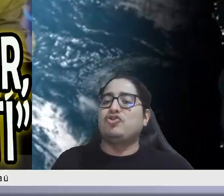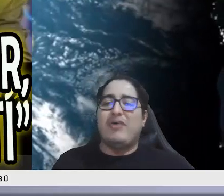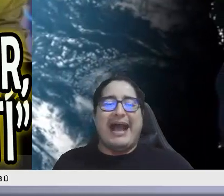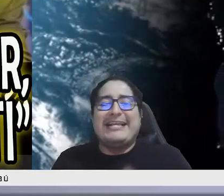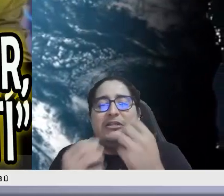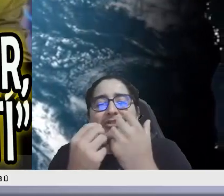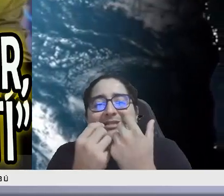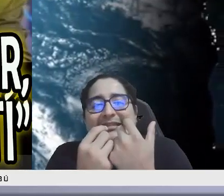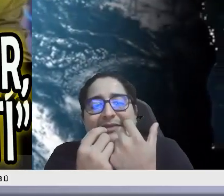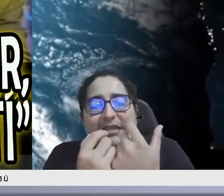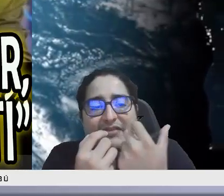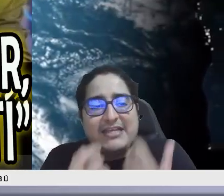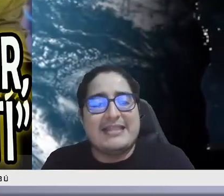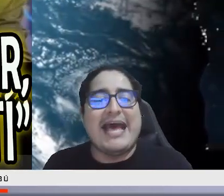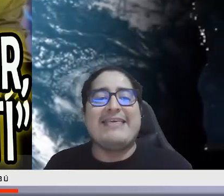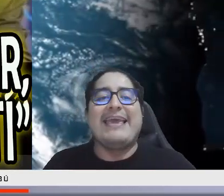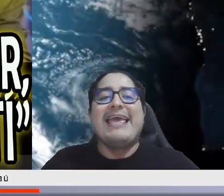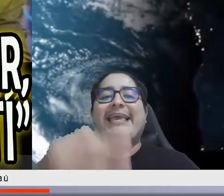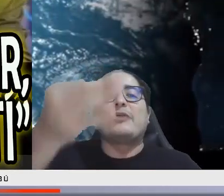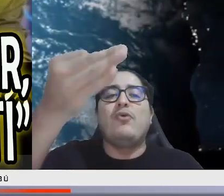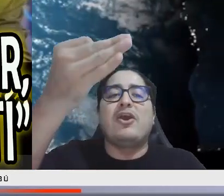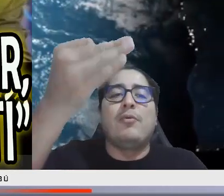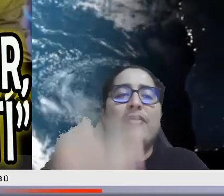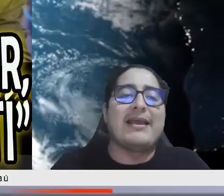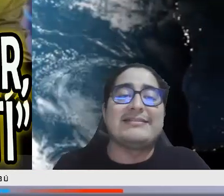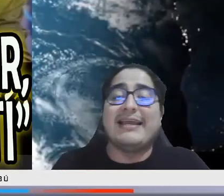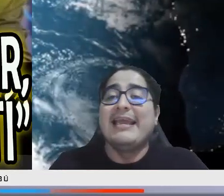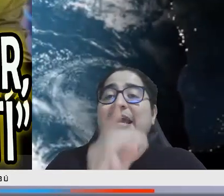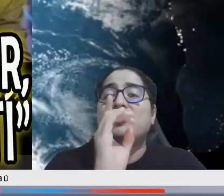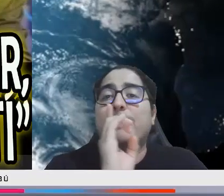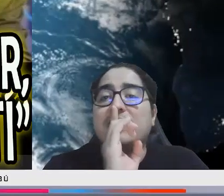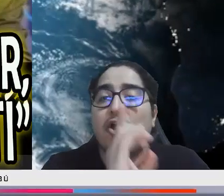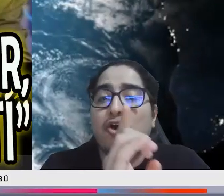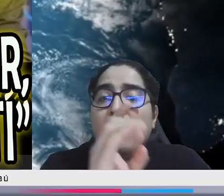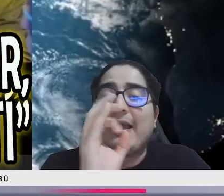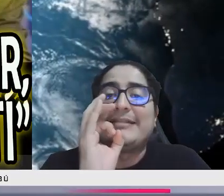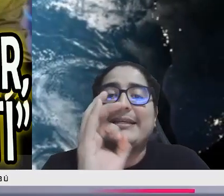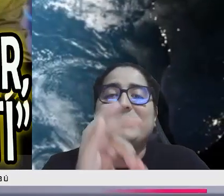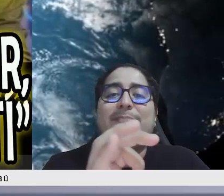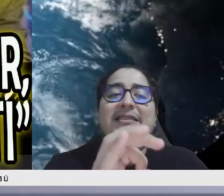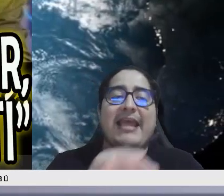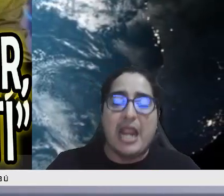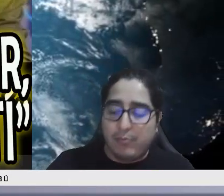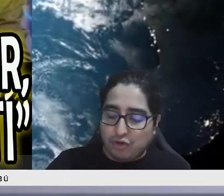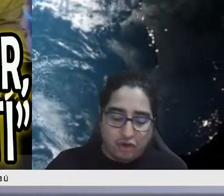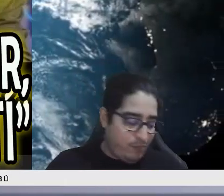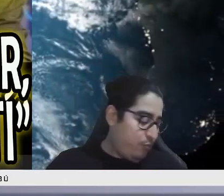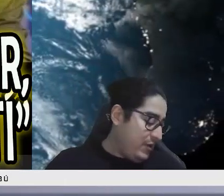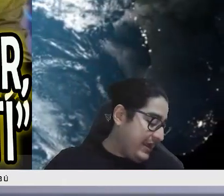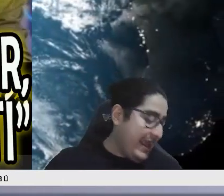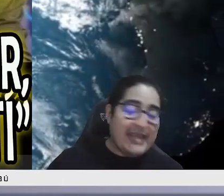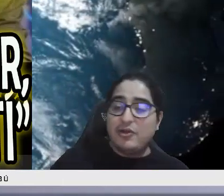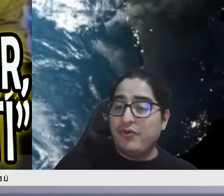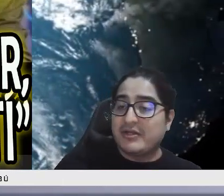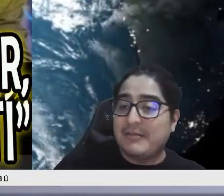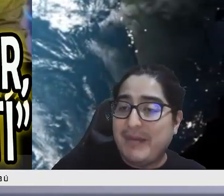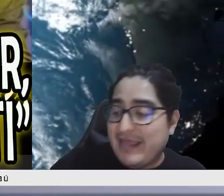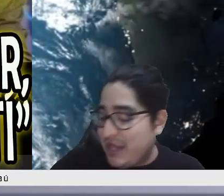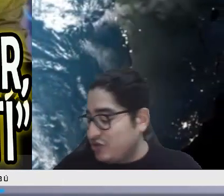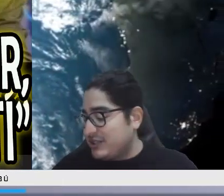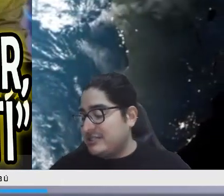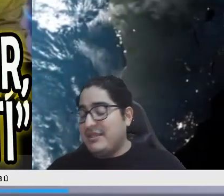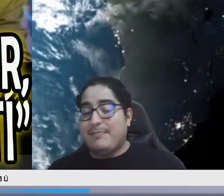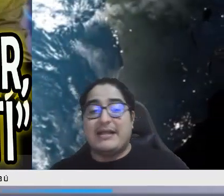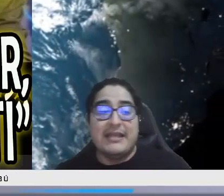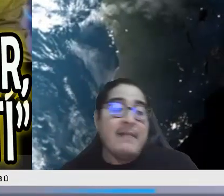lo hemos dicho Aquí no se trata de beneficiar a nadie que actúen como lo debe que ser y sobre todo que se respete el voto popular es lo único que se